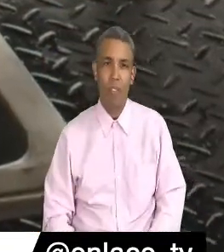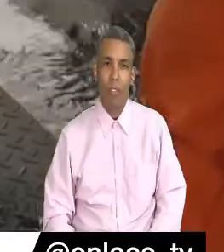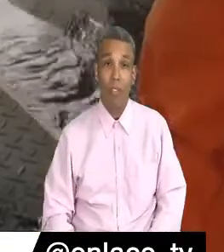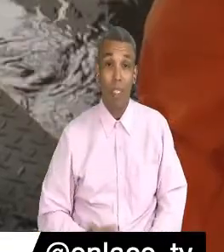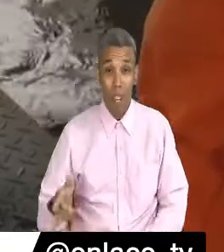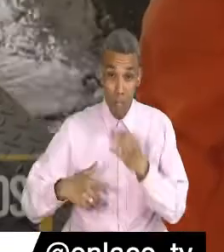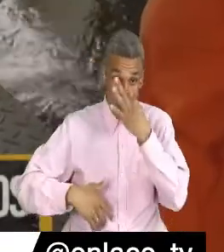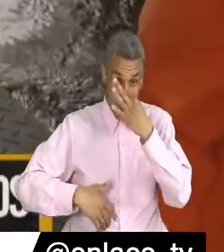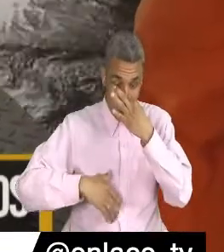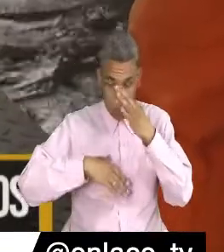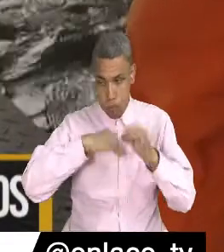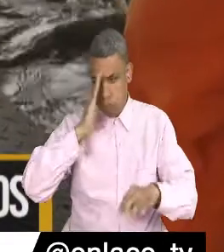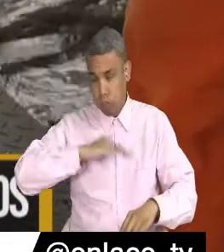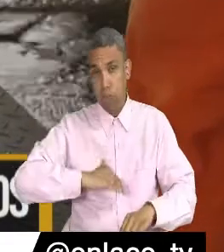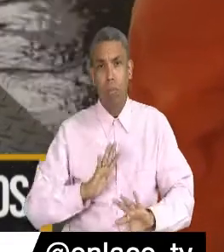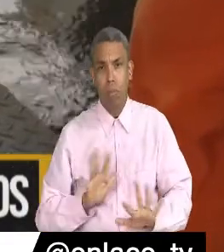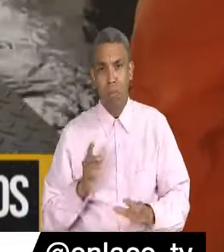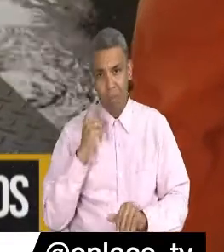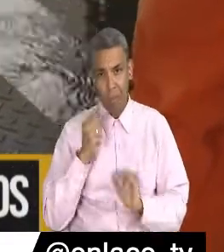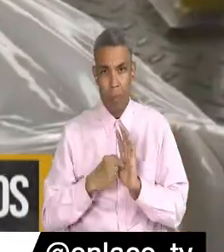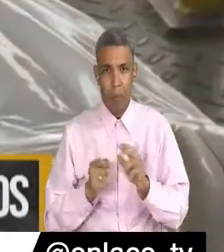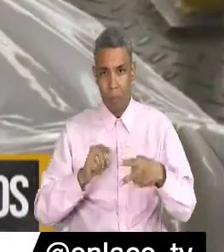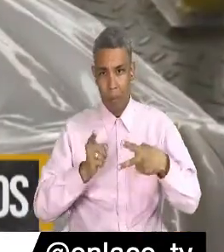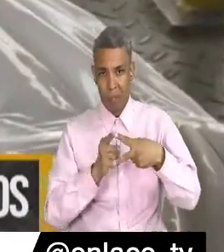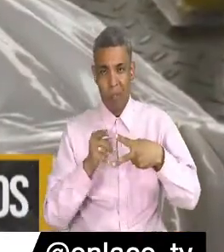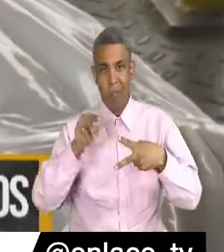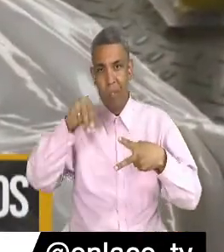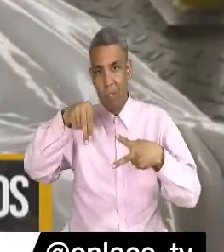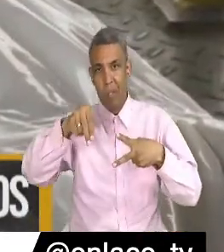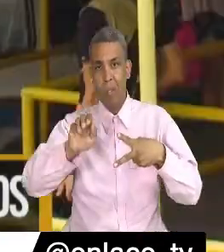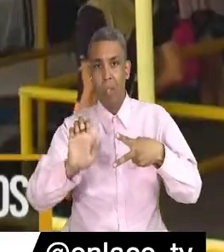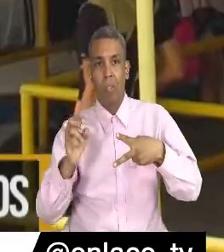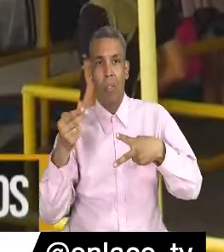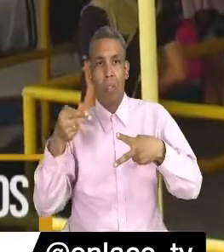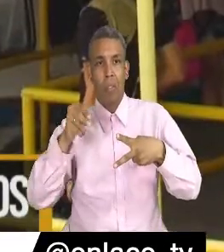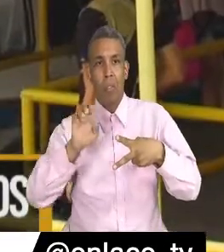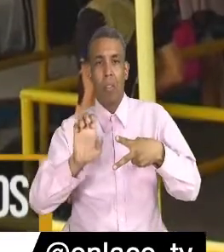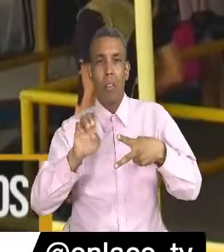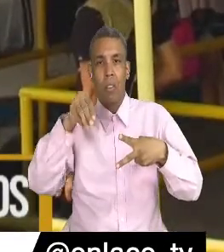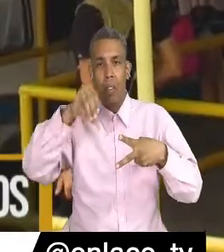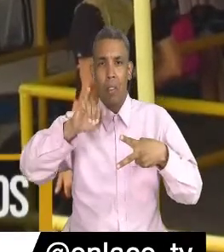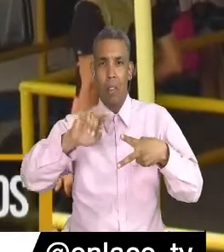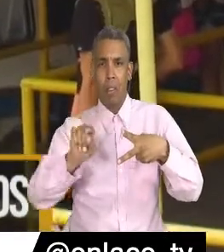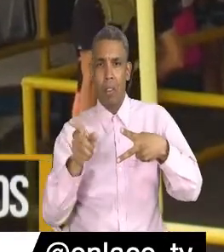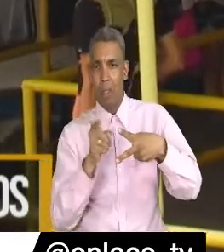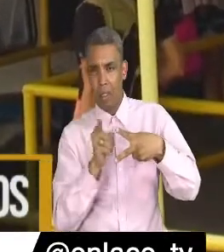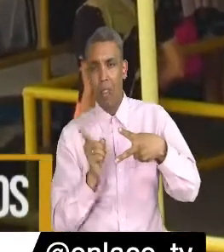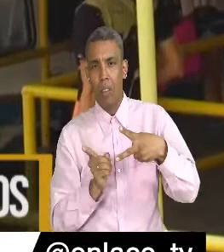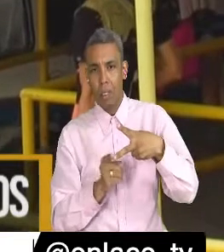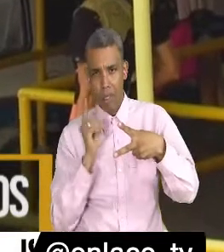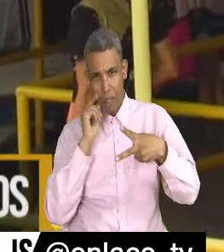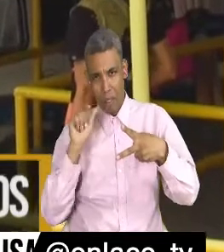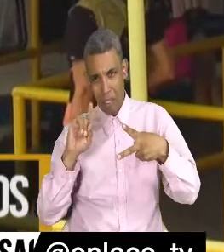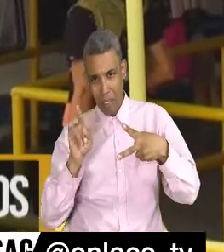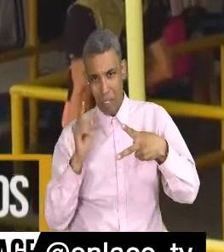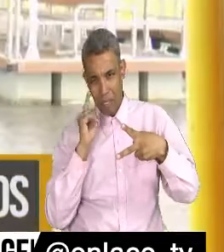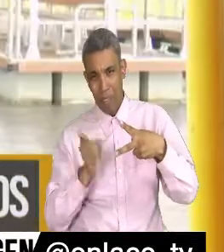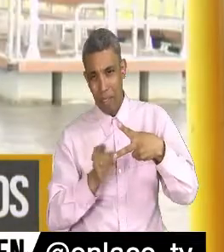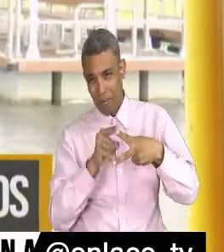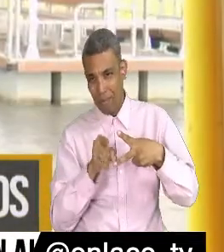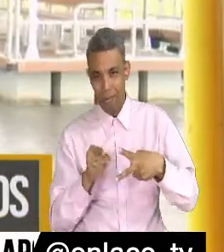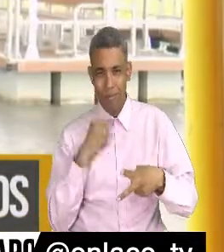ciénaga de Lopón. Nehemías Mejía y José Luis Mejía fueron encontrados a escasos metros de donde ocurrió el siniestro. De todas maneras,